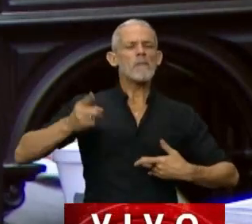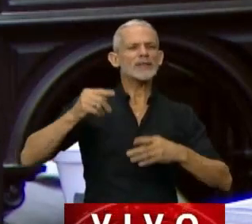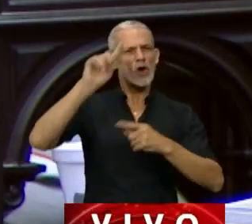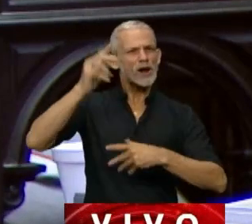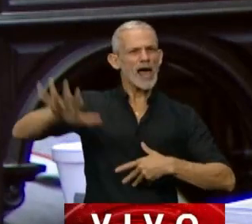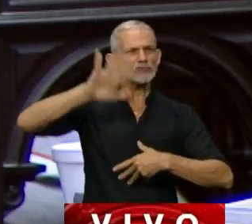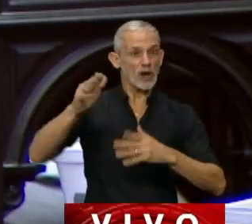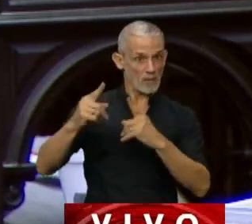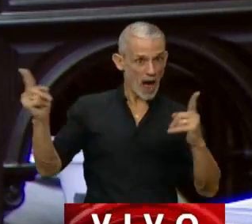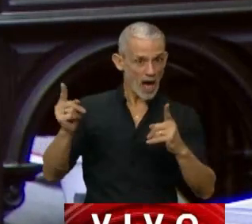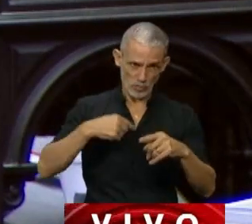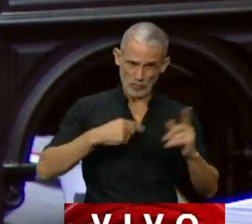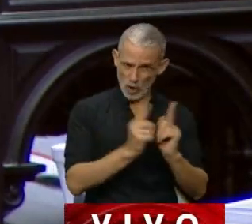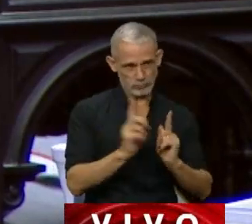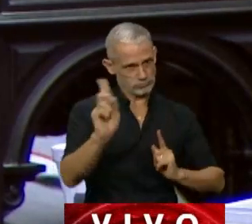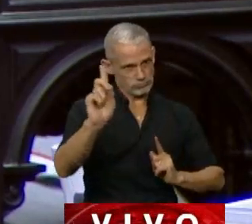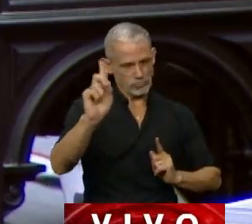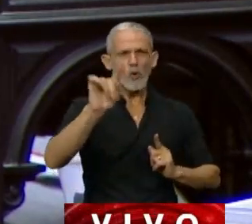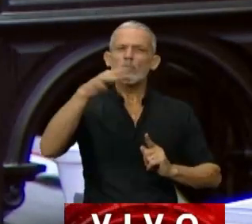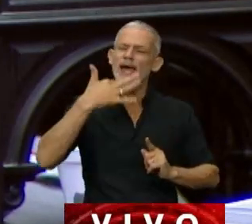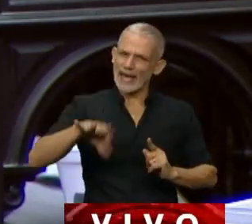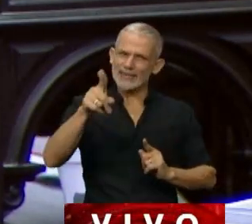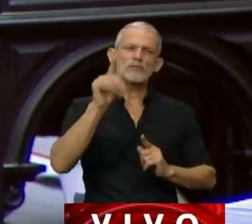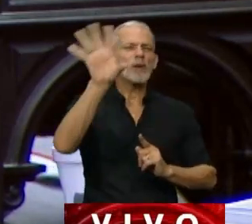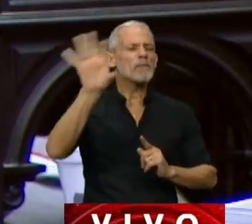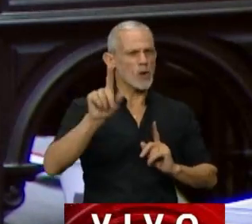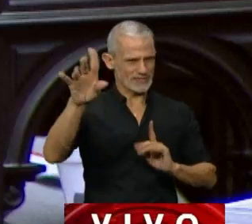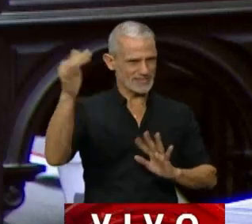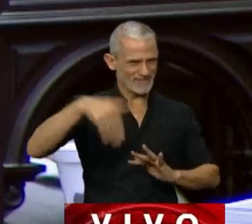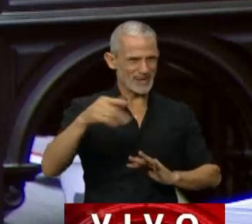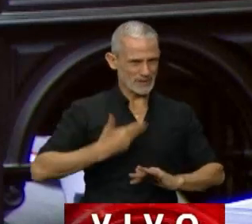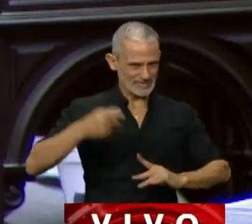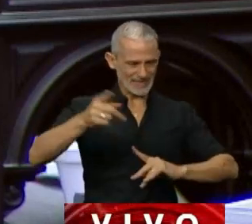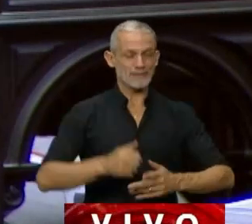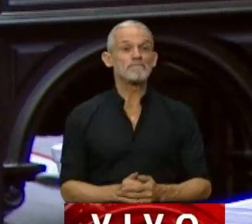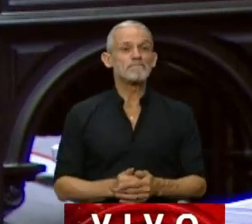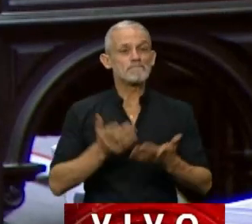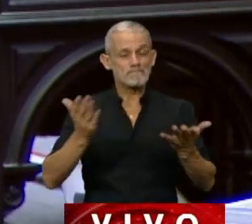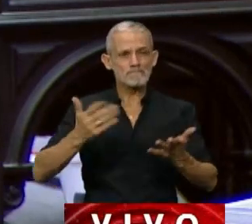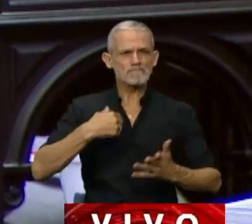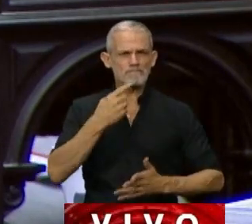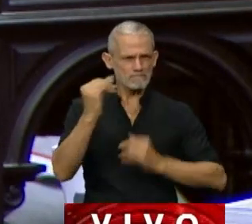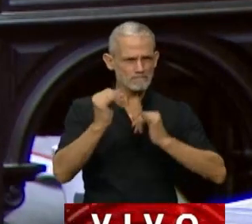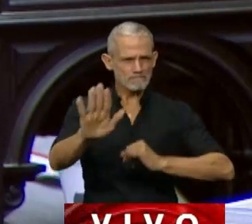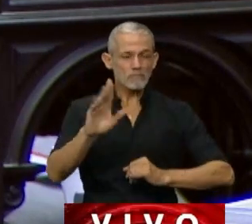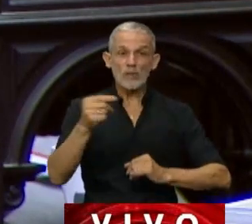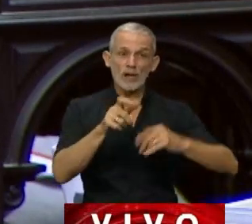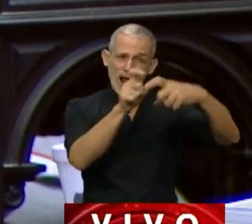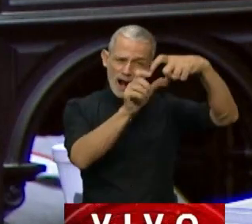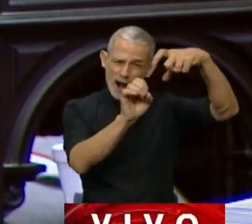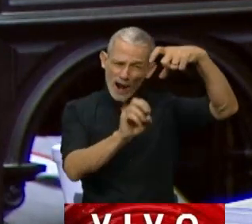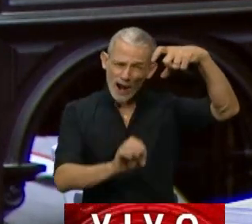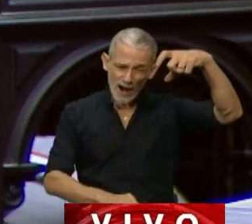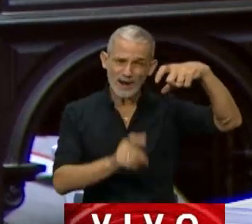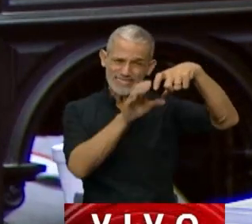hablar como hablaron nosotros. Igual y usted me va a entender sabiendo que es del interior. Entonces, decía que estas listas